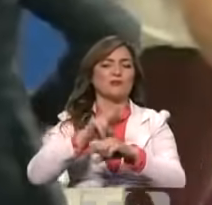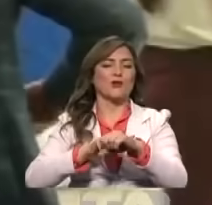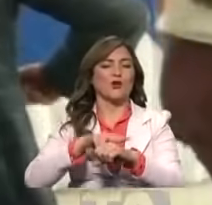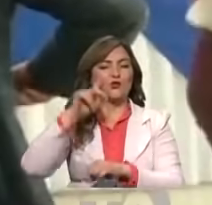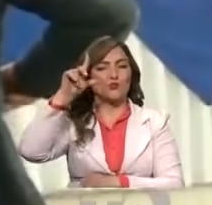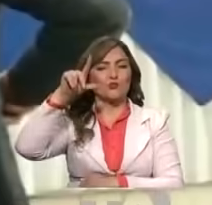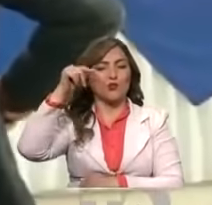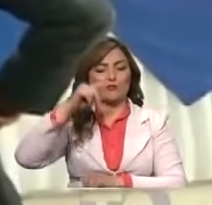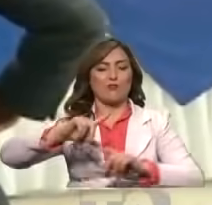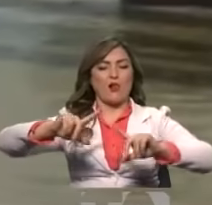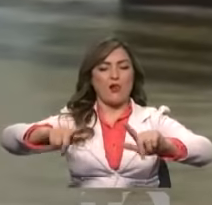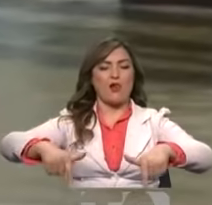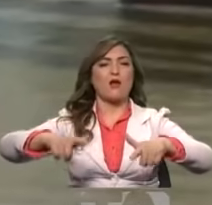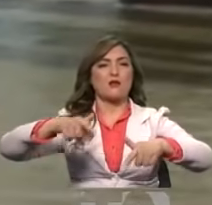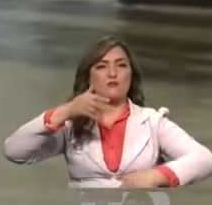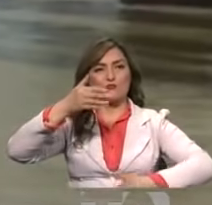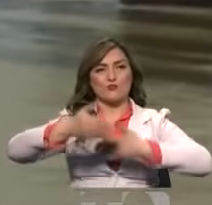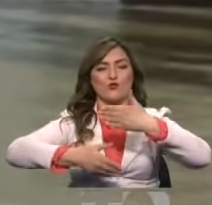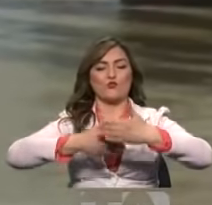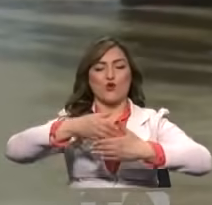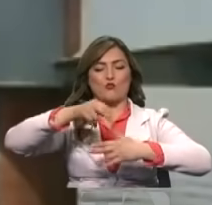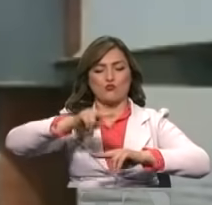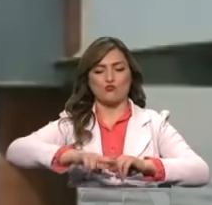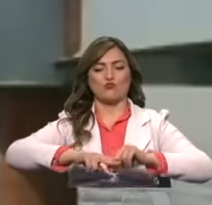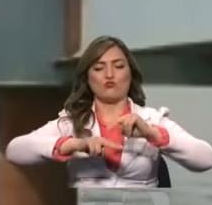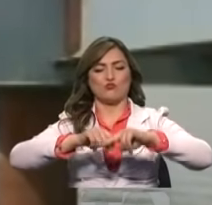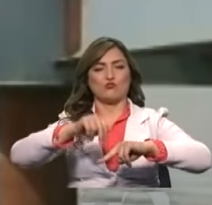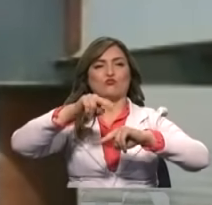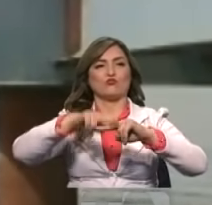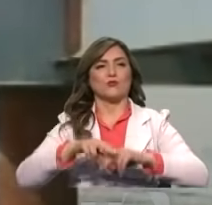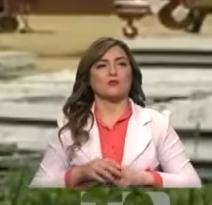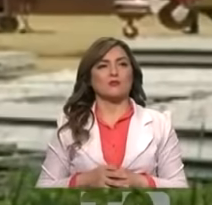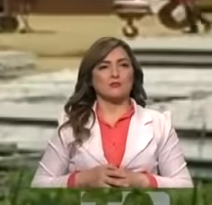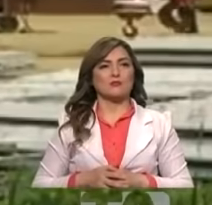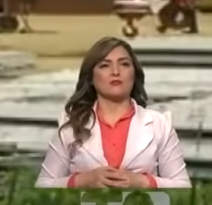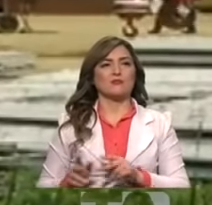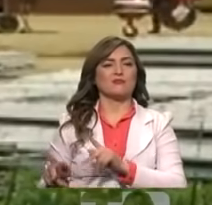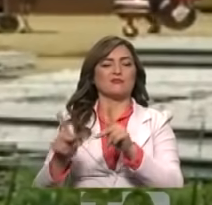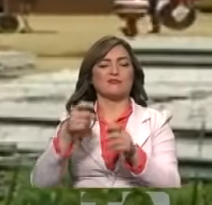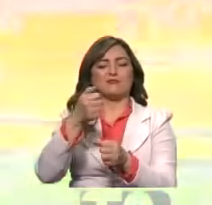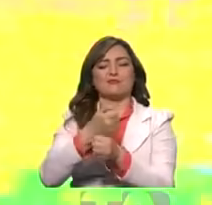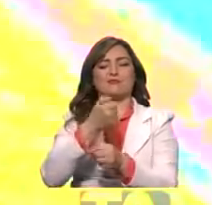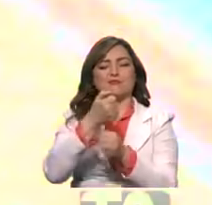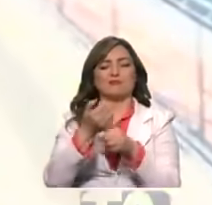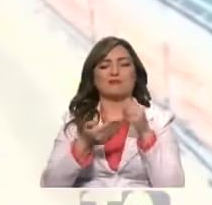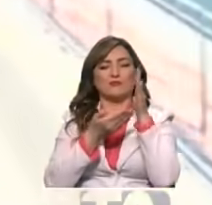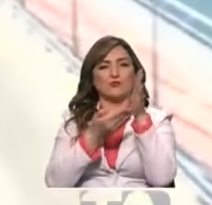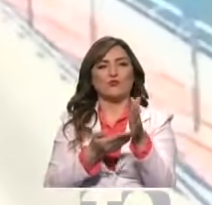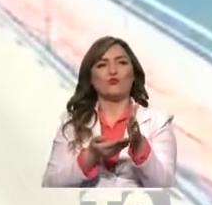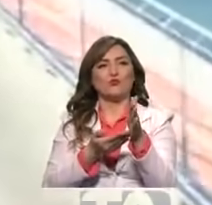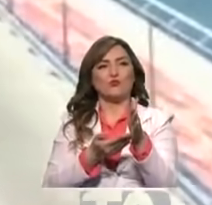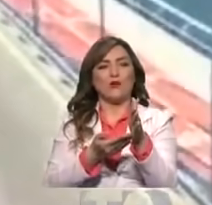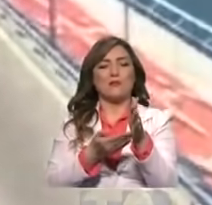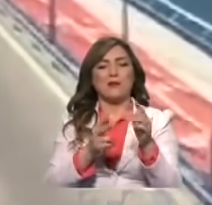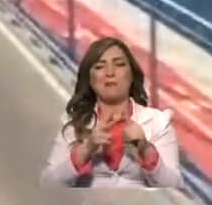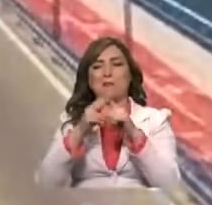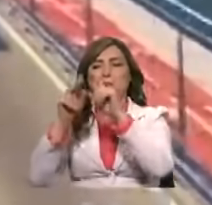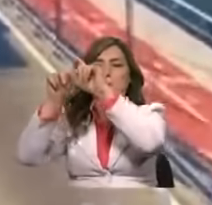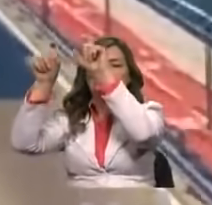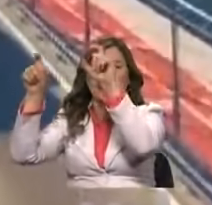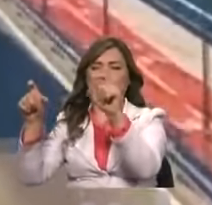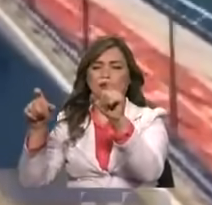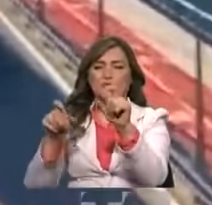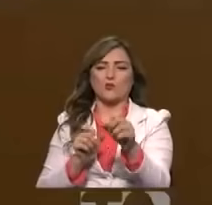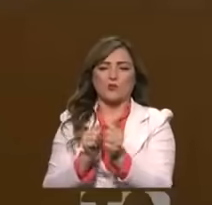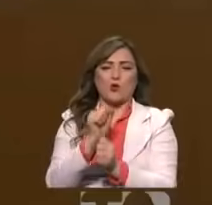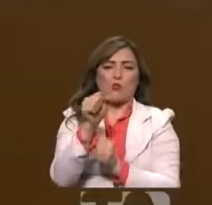del presidente Moreno abrió el proceso para su construcción. Dentro de los planes estaba trabajar en la modalidad de concesión, pero un año después todo